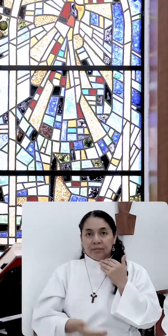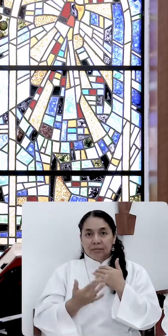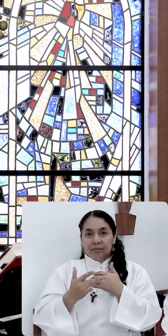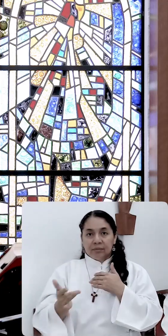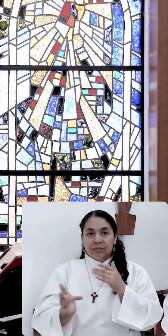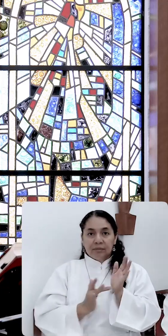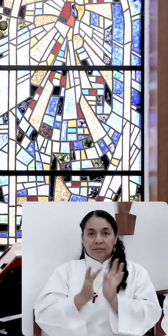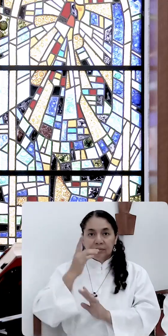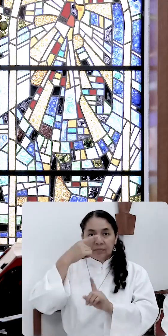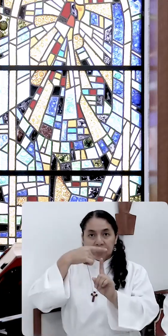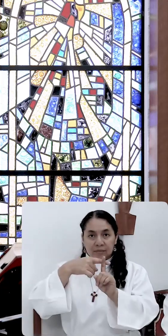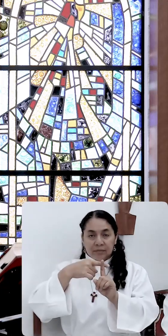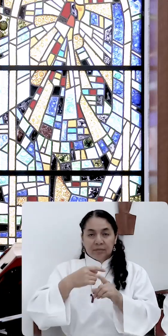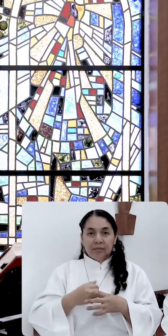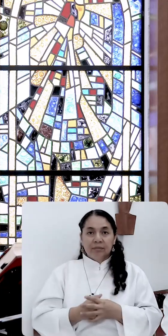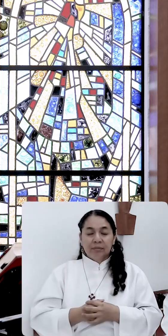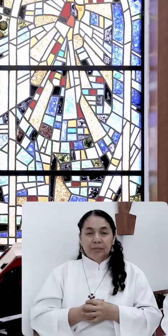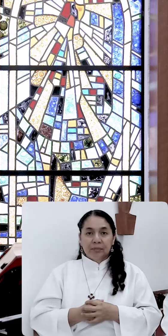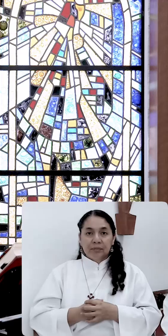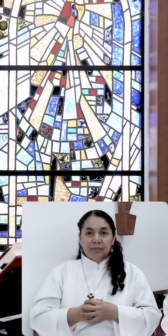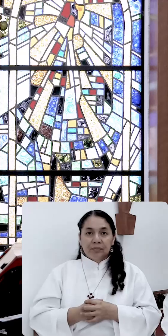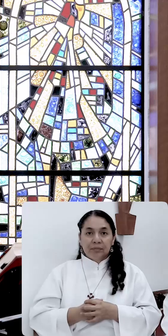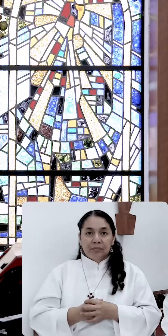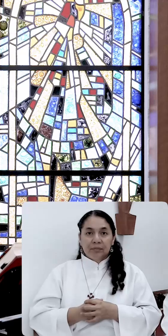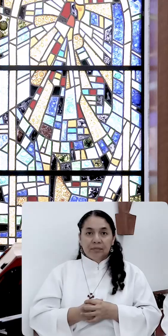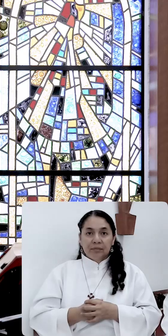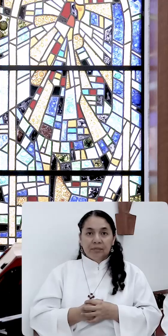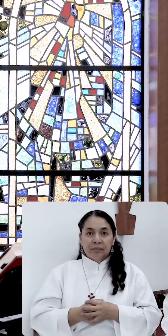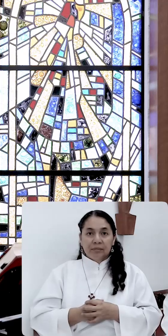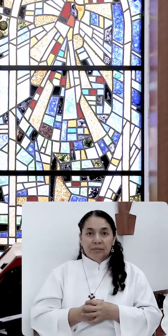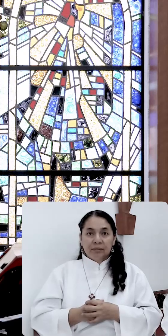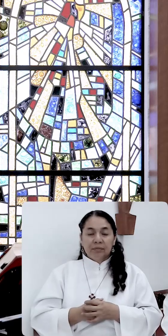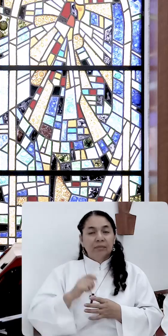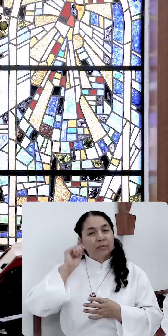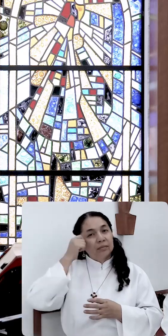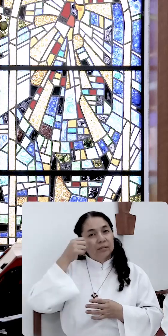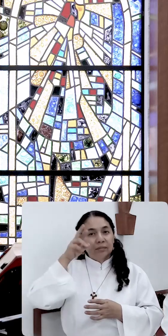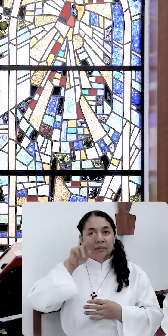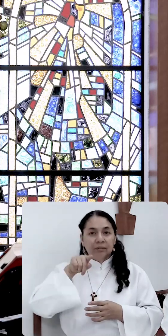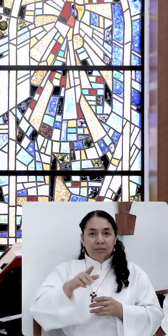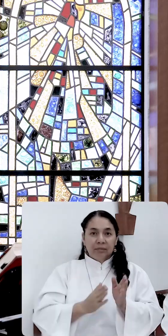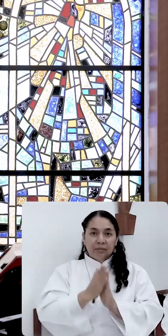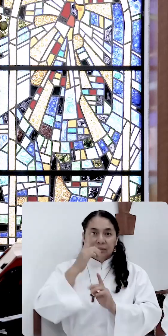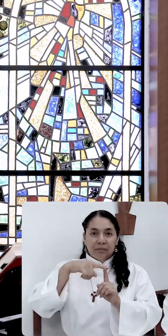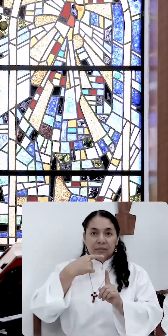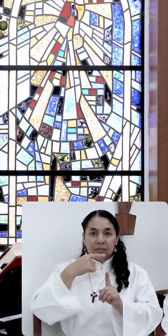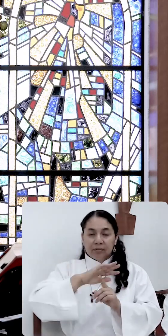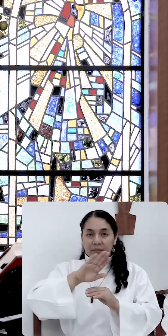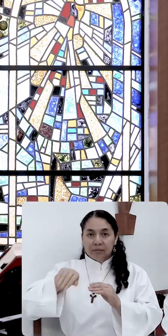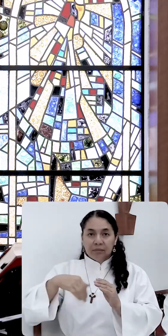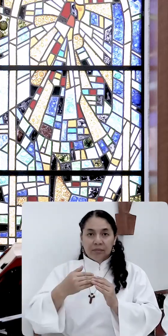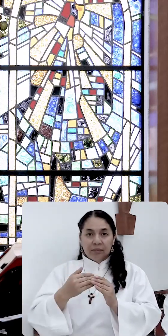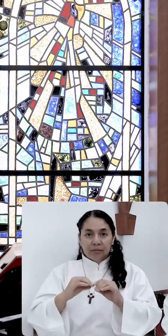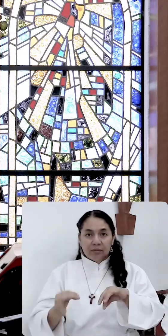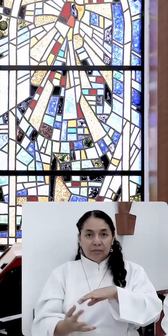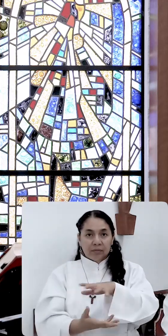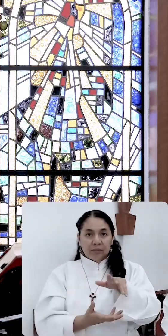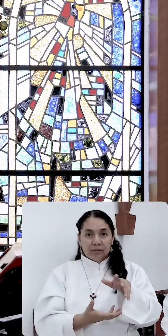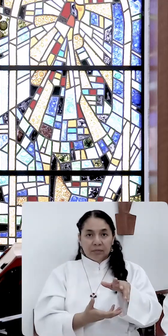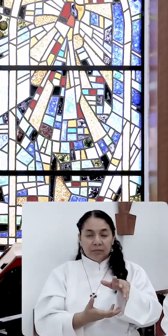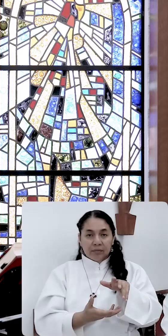del cuerpo y la sangre de Cristo. Acuérdate, Señor, de tu Iglesia extendida por toda la